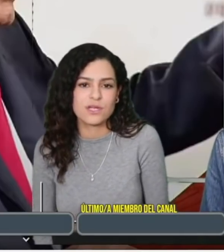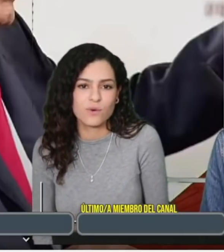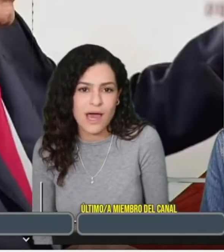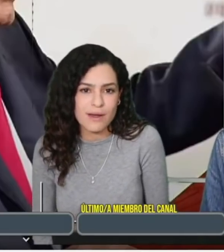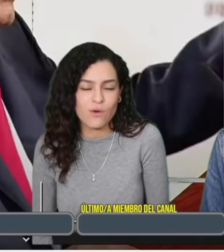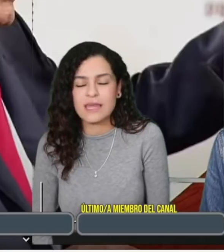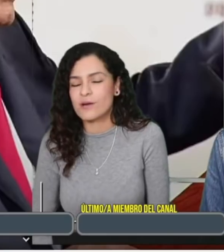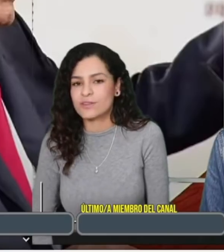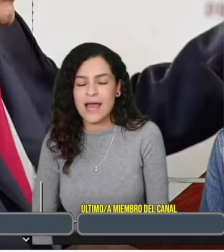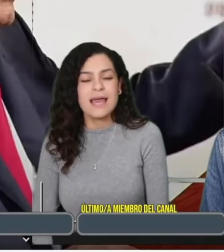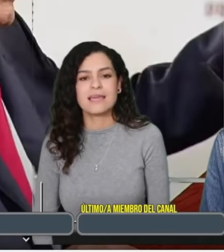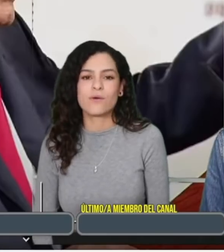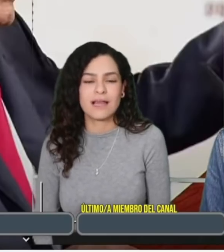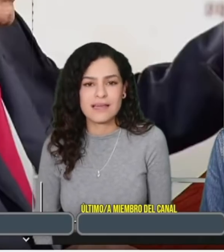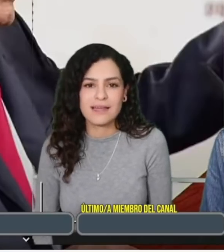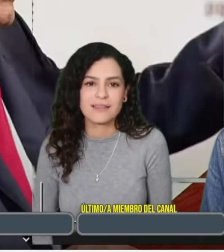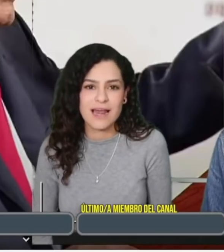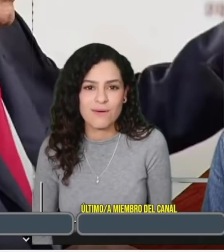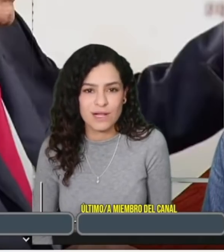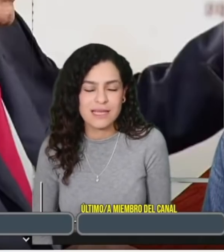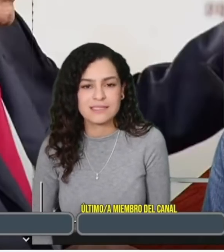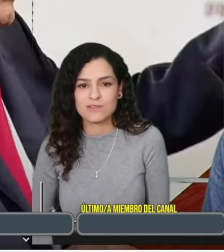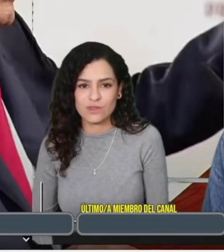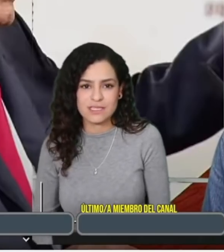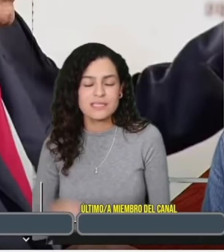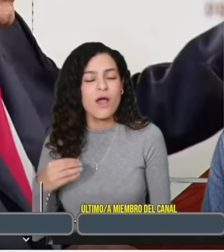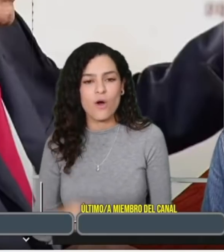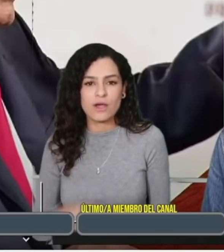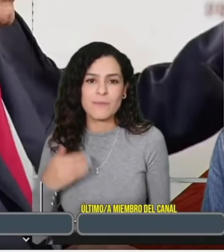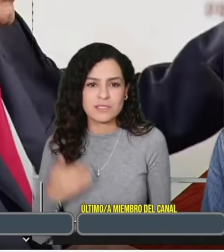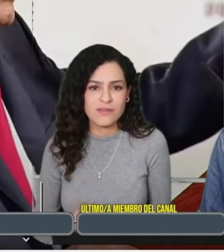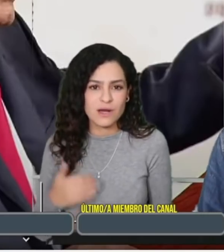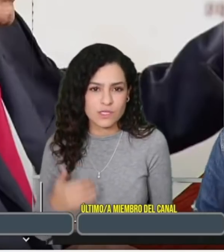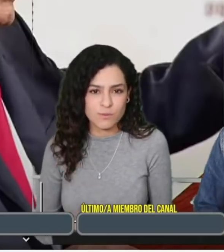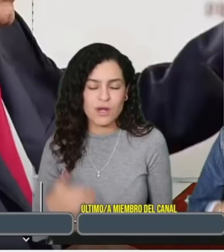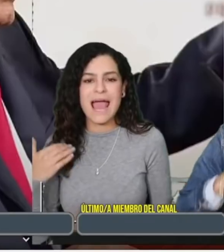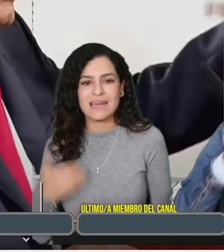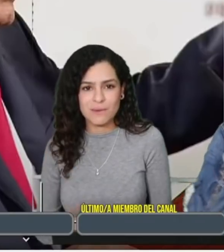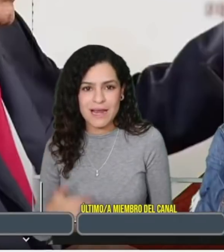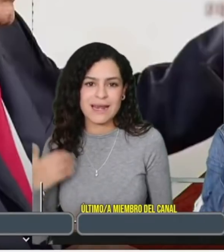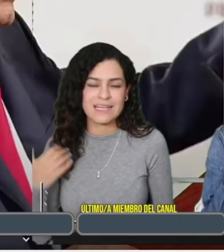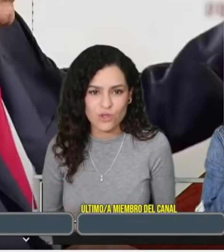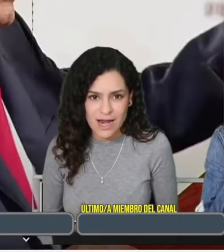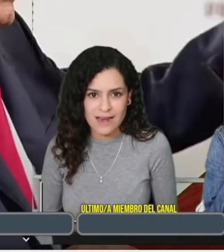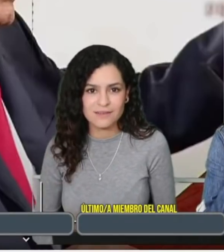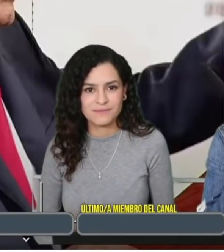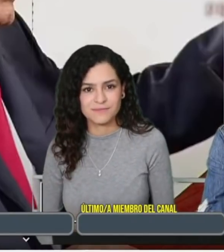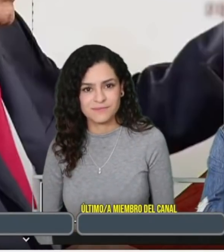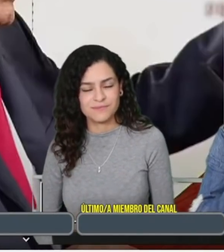ellos se cuidaban, no hay de otra, y aunque le quieran dar la vuelta a estas noticias, hoy el presidente los expone a nivel